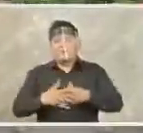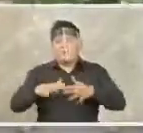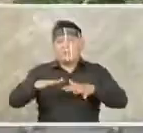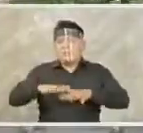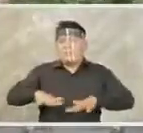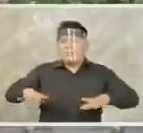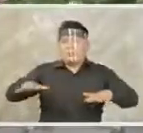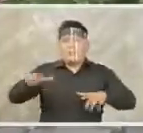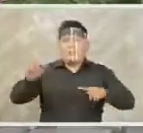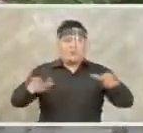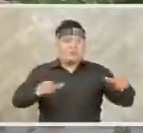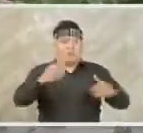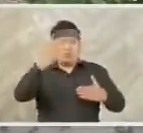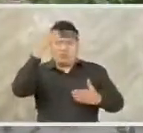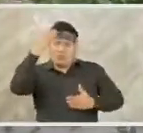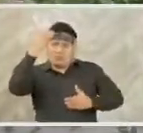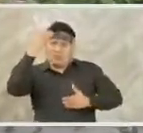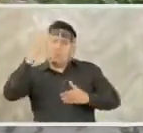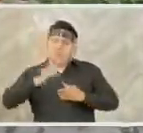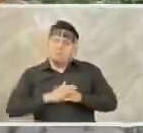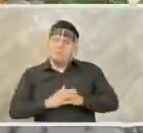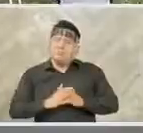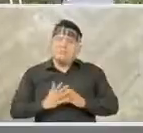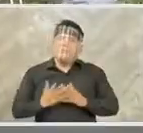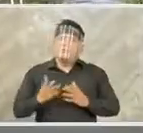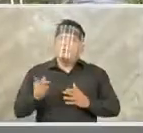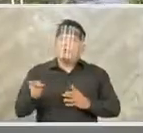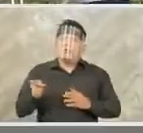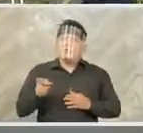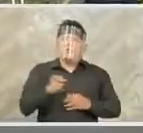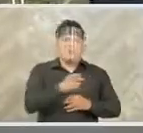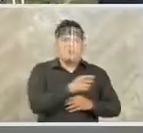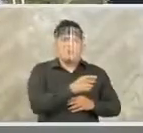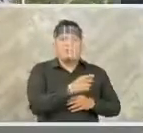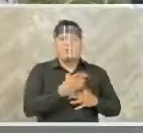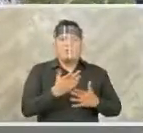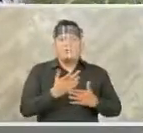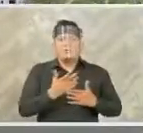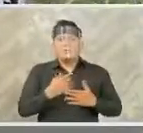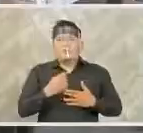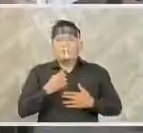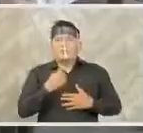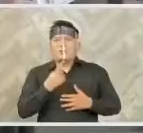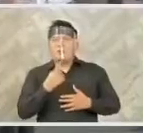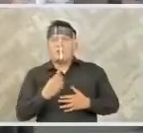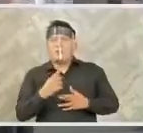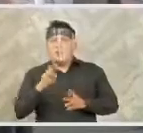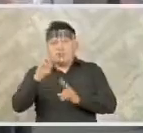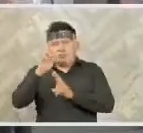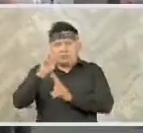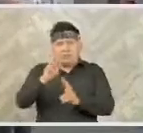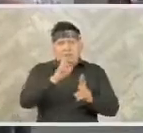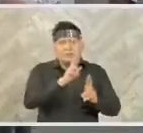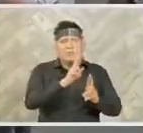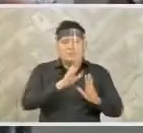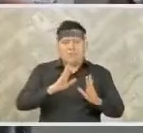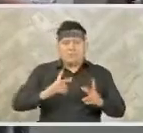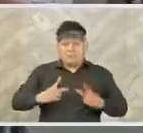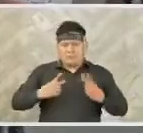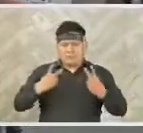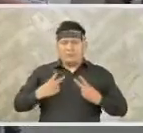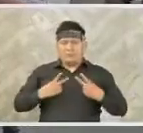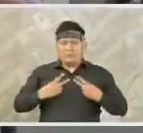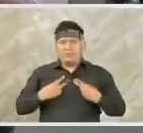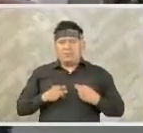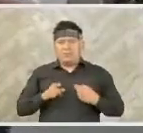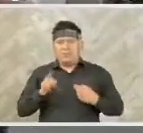la gente tomara conciencia de lo que significa una cruzada por el respeto y por la vida. Creo